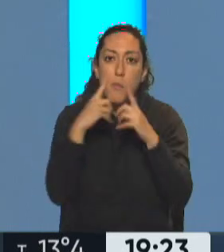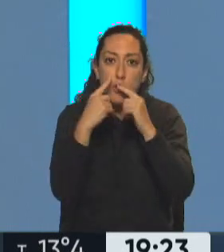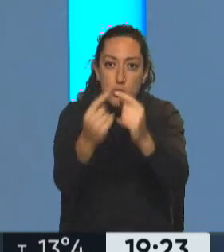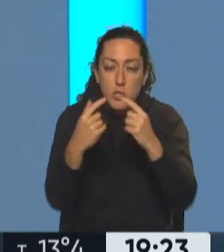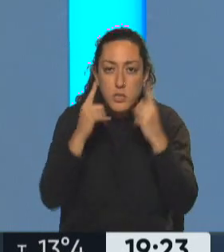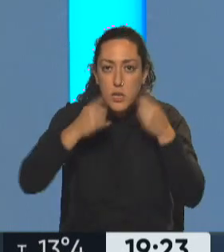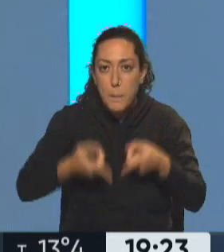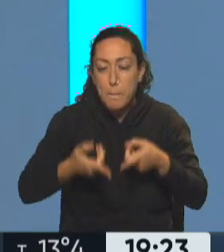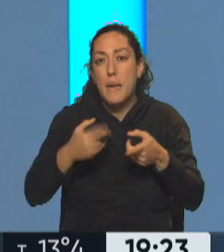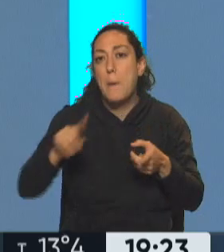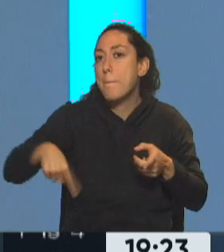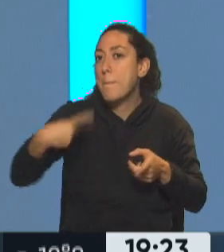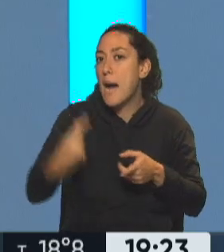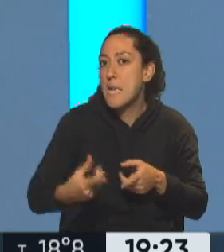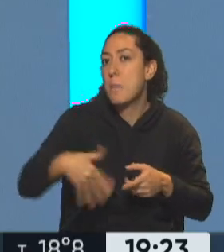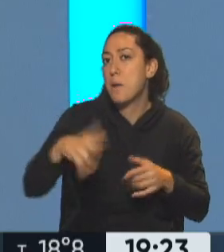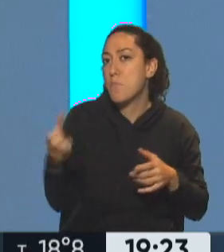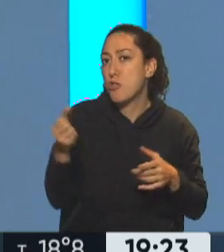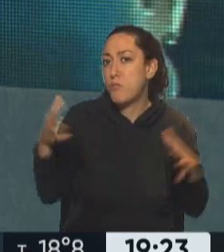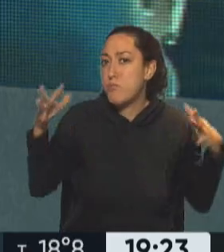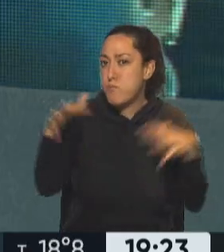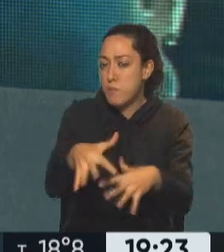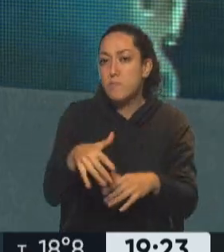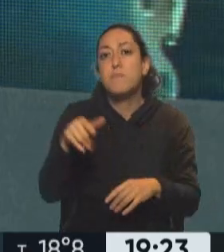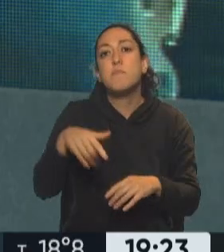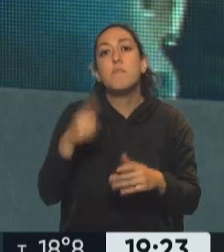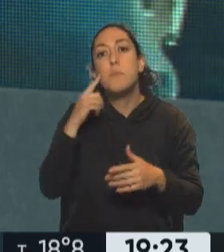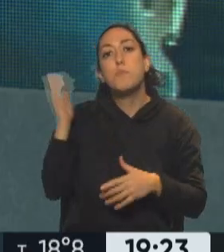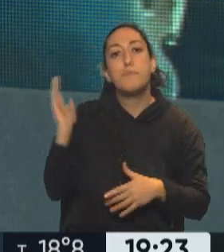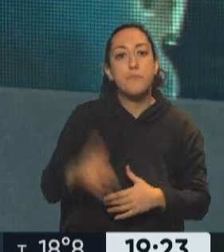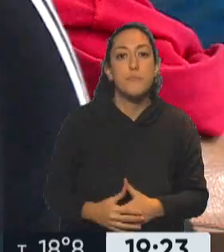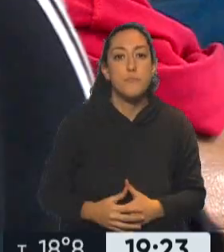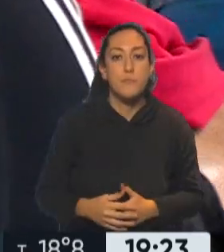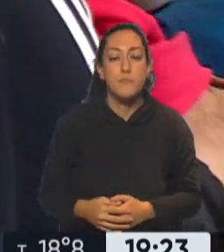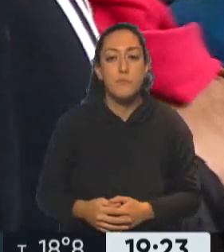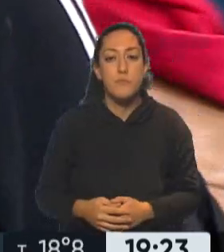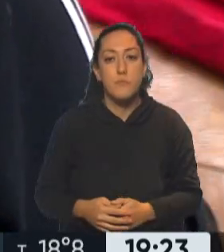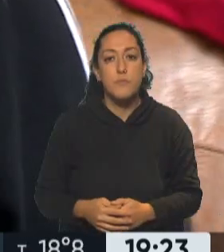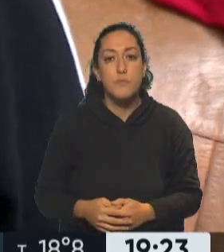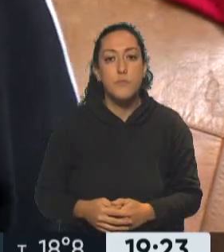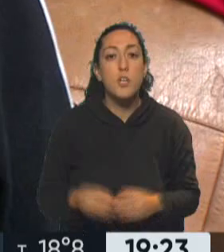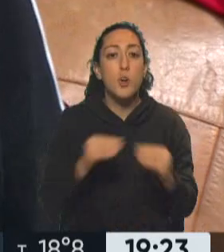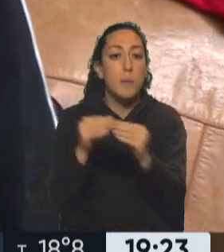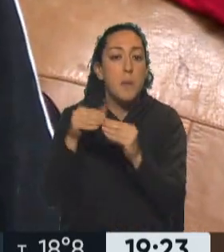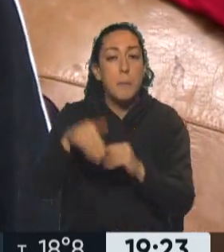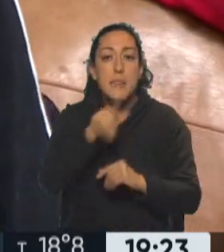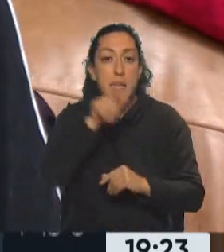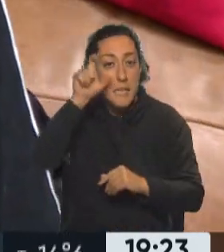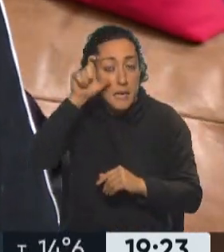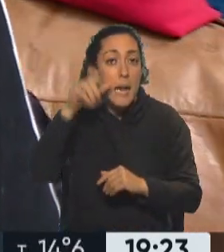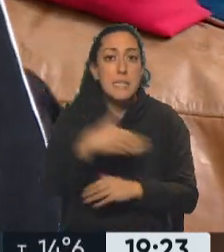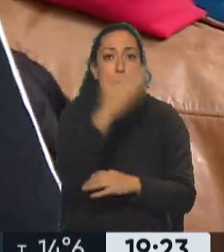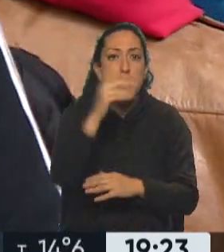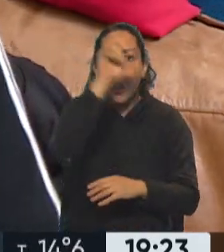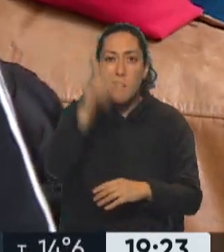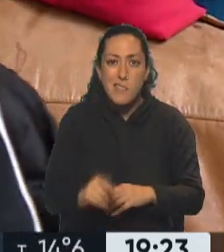la mayor que se espera mañana, ¿no? Mira esta nota y después la cerramos. Dale. A ver, dale. Los compañeros del MT están convocando asambleas en todo el